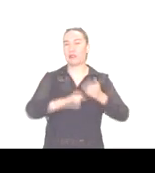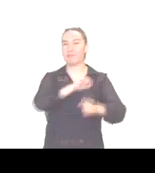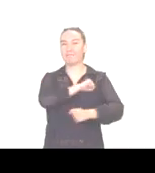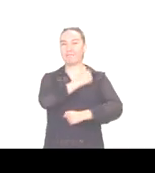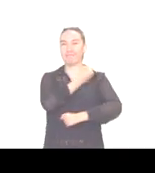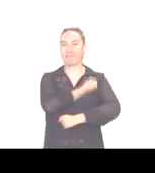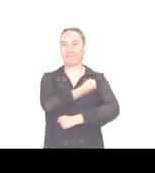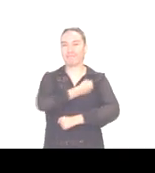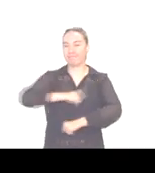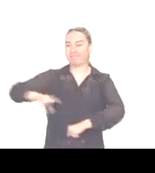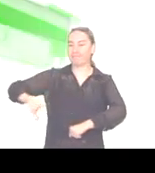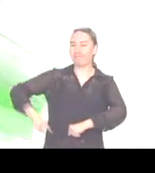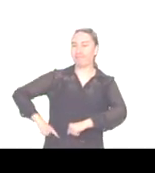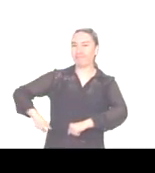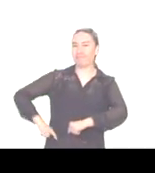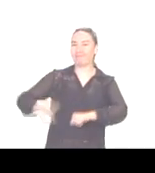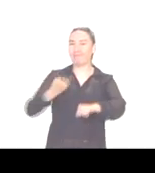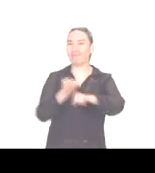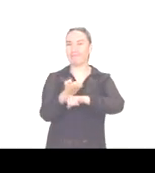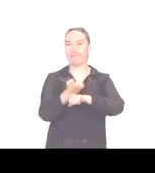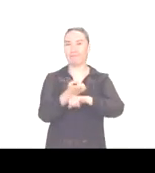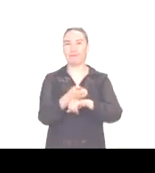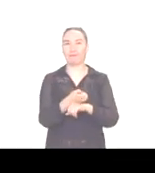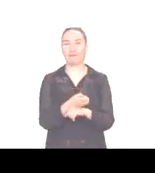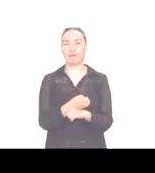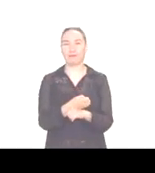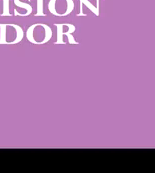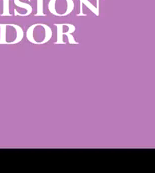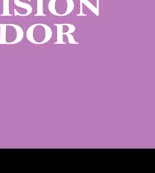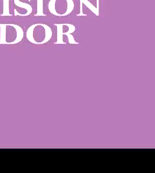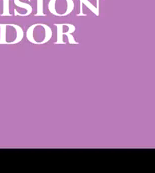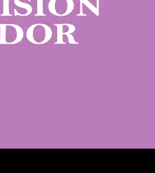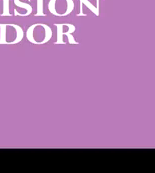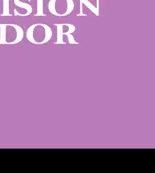en casa. Servicios de Salud. Gobierno del Estado.